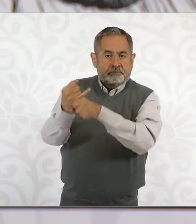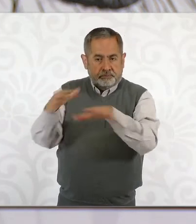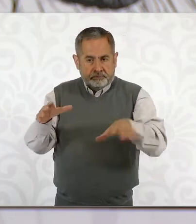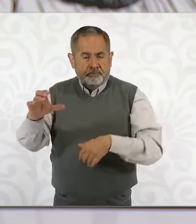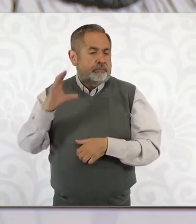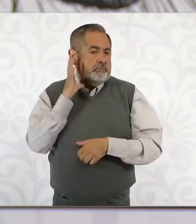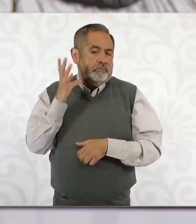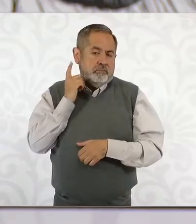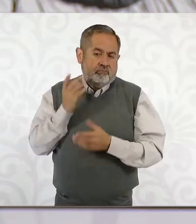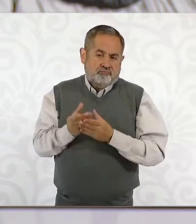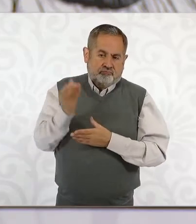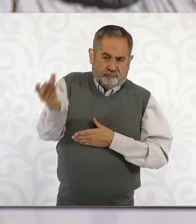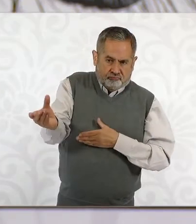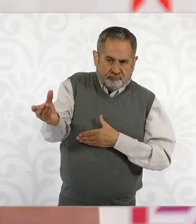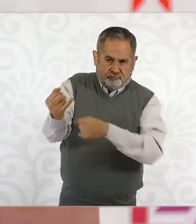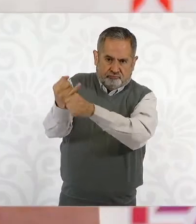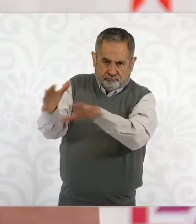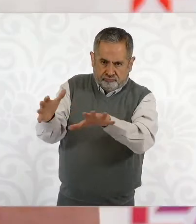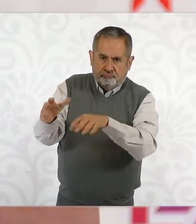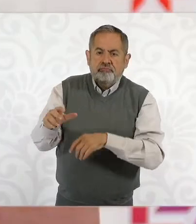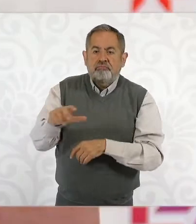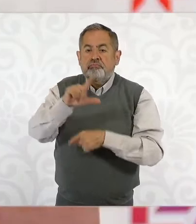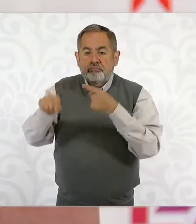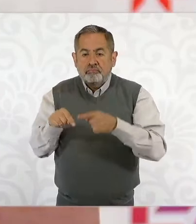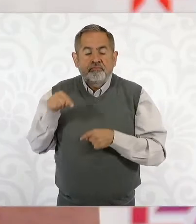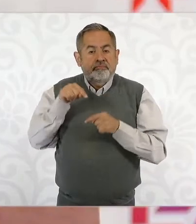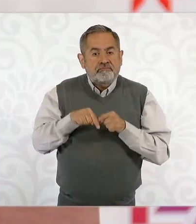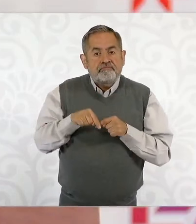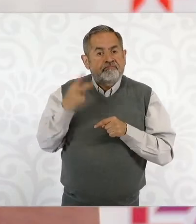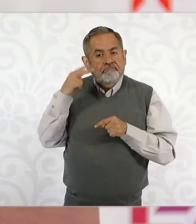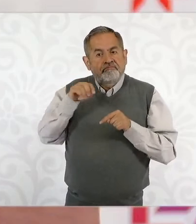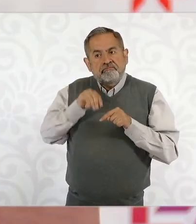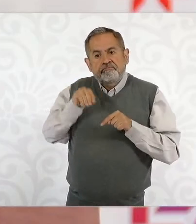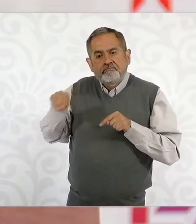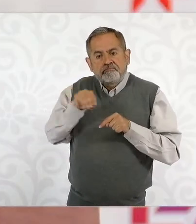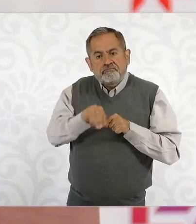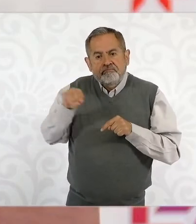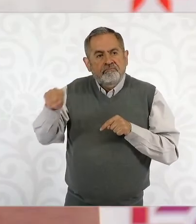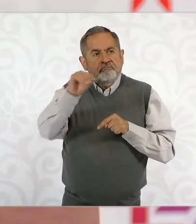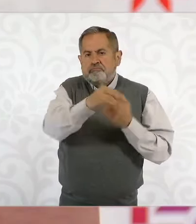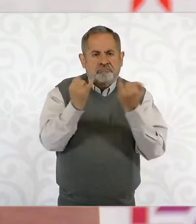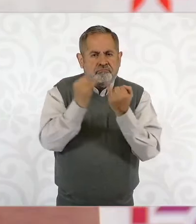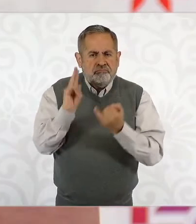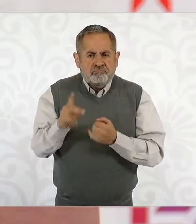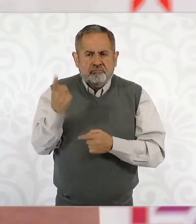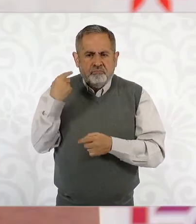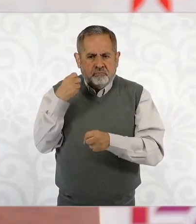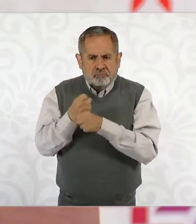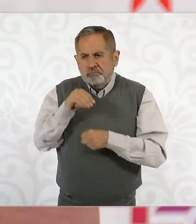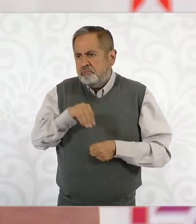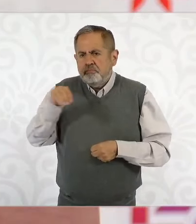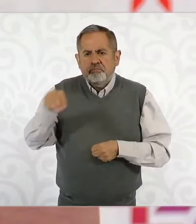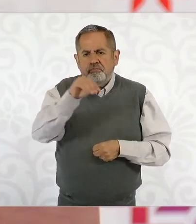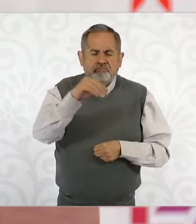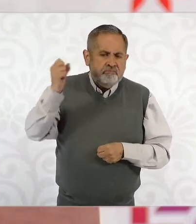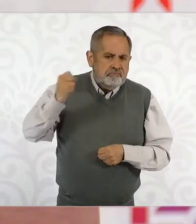la Unión y después vamos a ir a todas las entidades de la República nuevamente, como lo hicimos el año pasado. Ahí